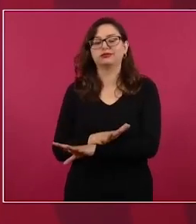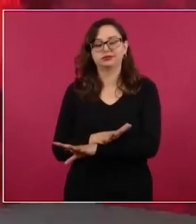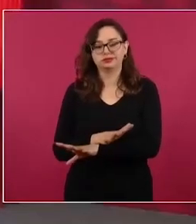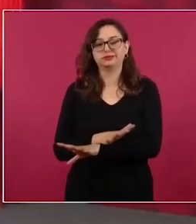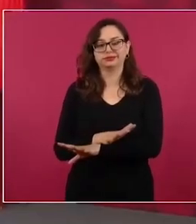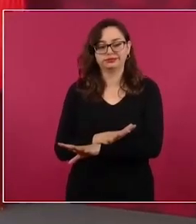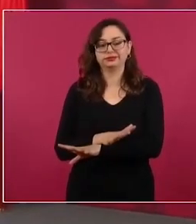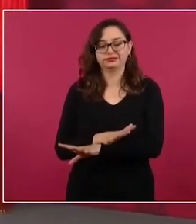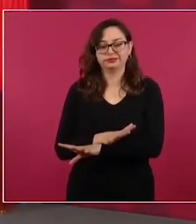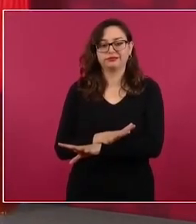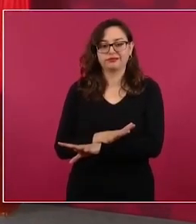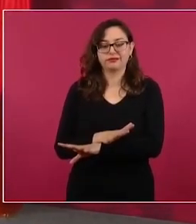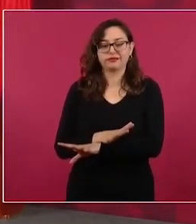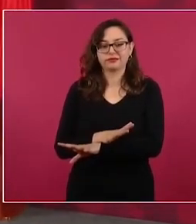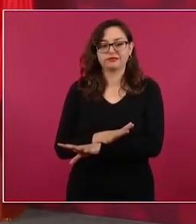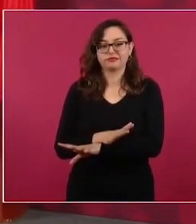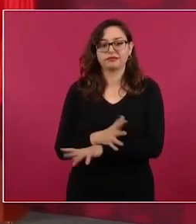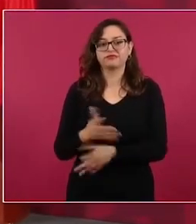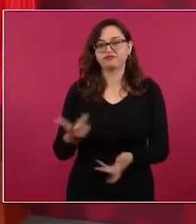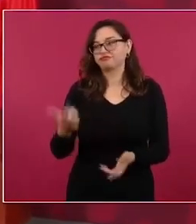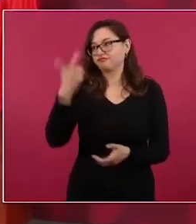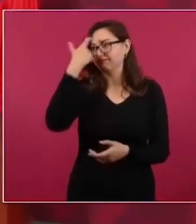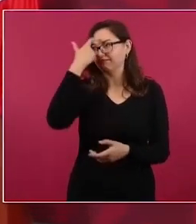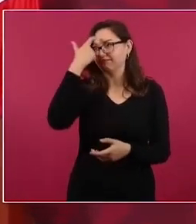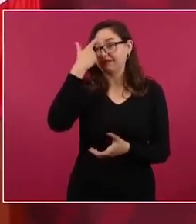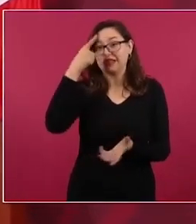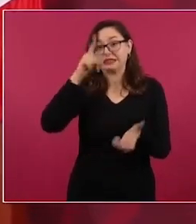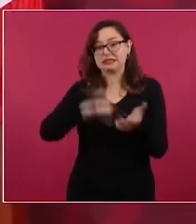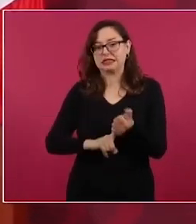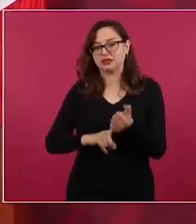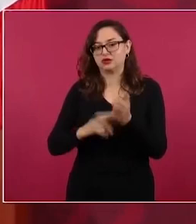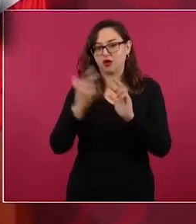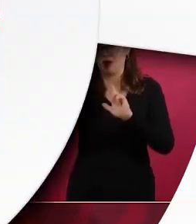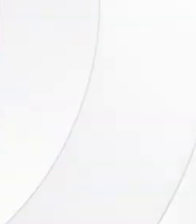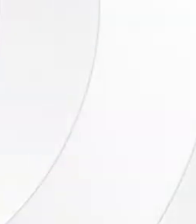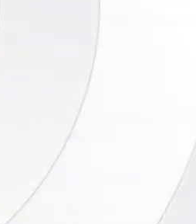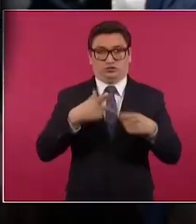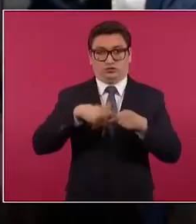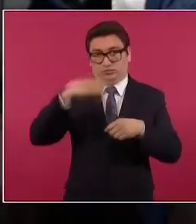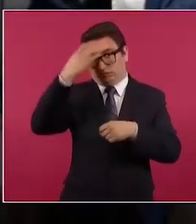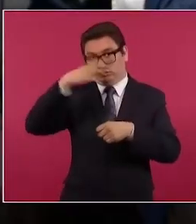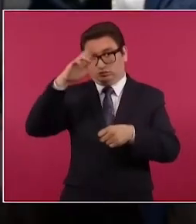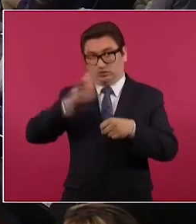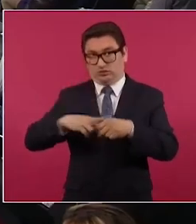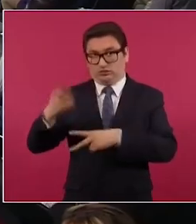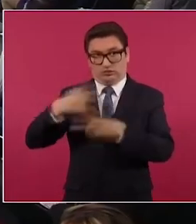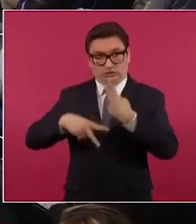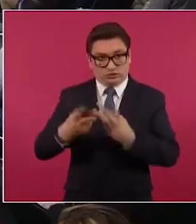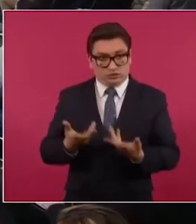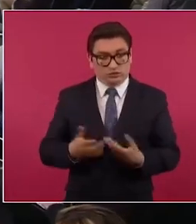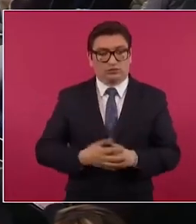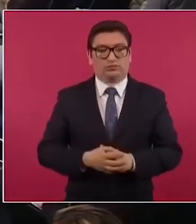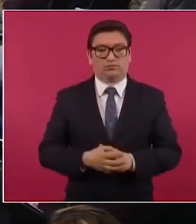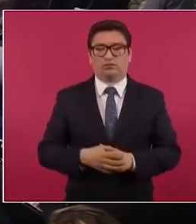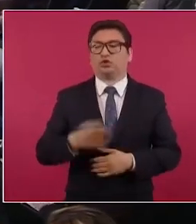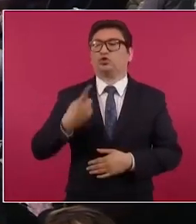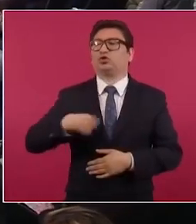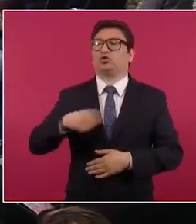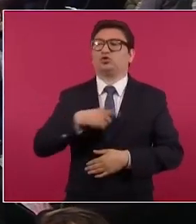que la revolución de las conciencias, pero no dejamos de